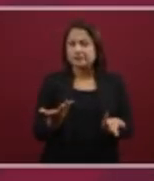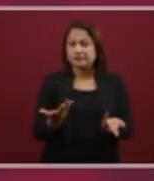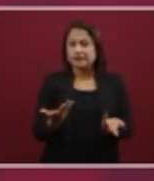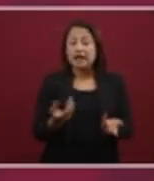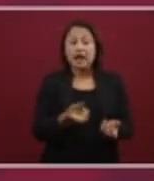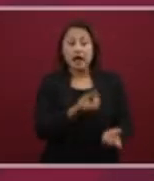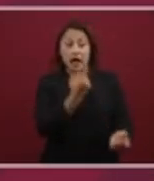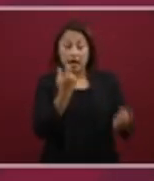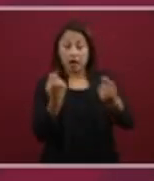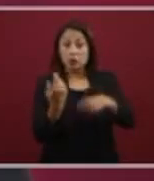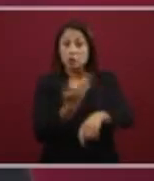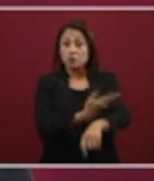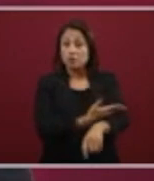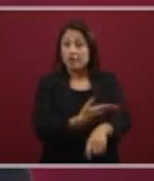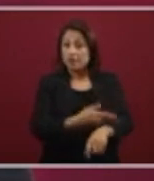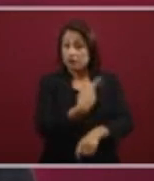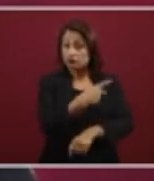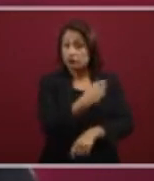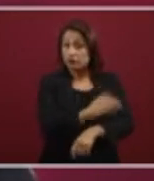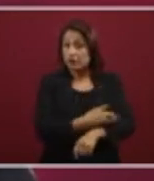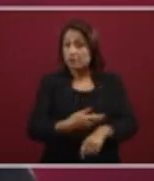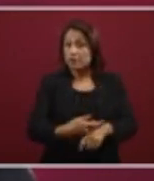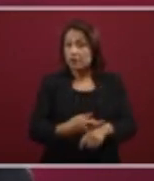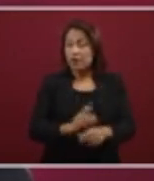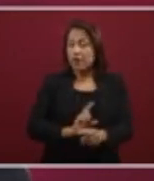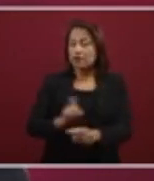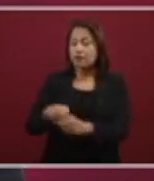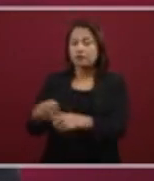familia. Su abuelo